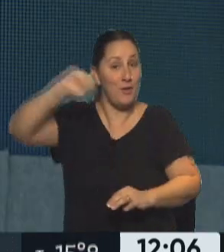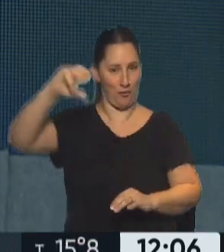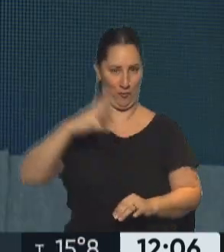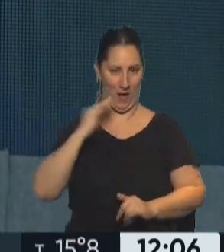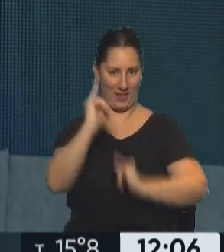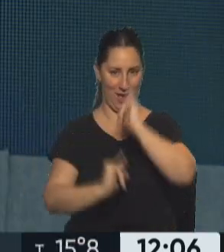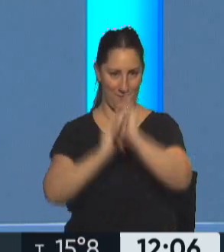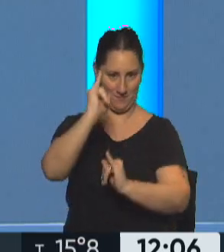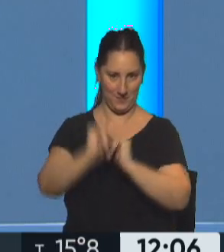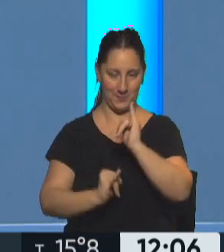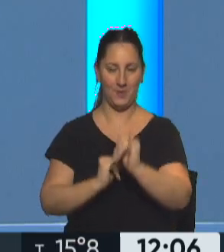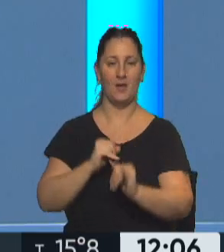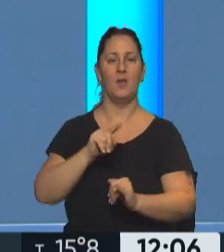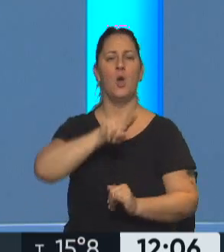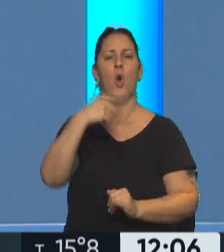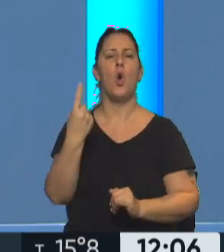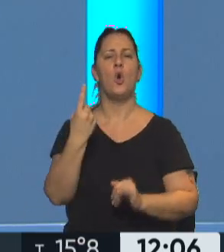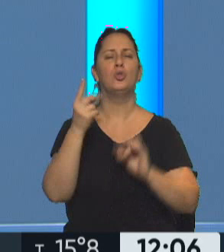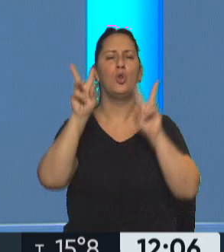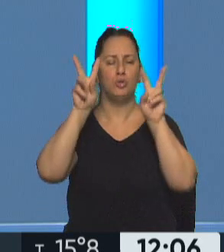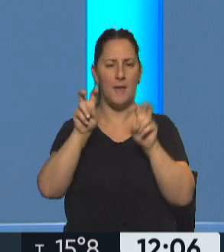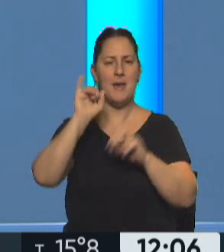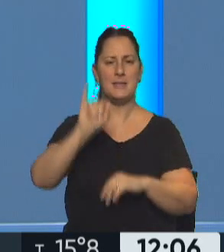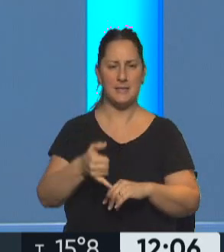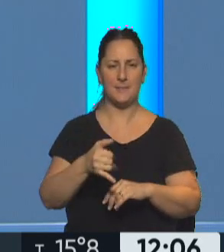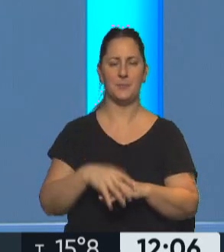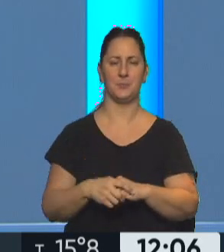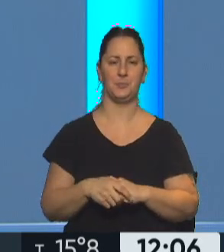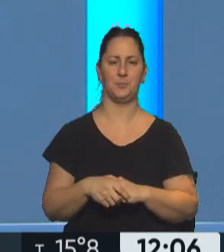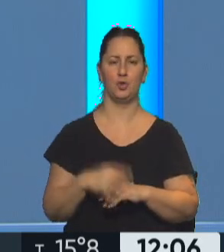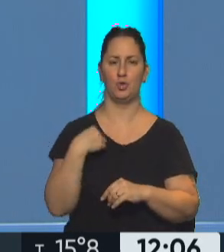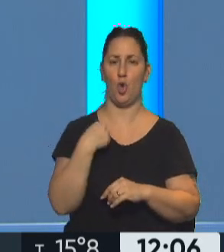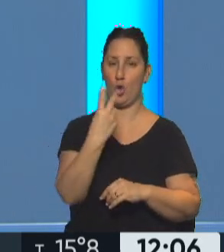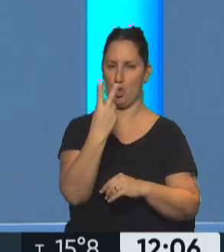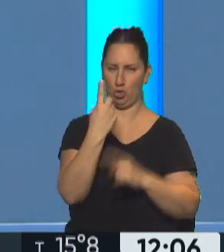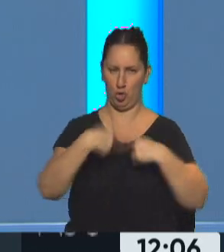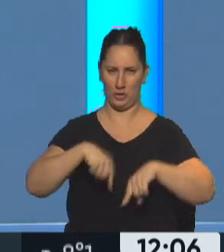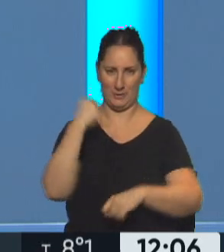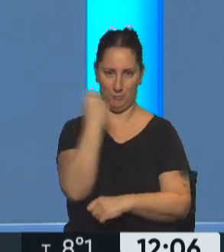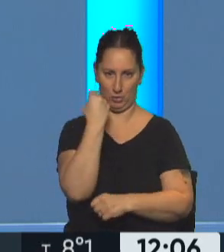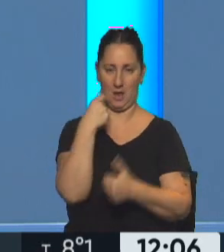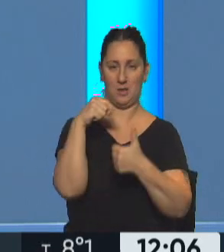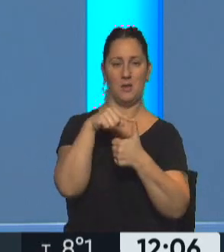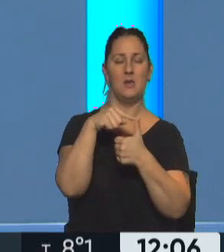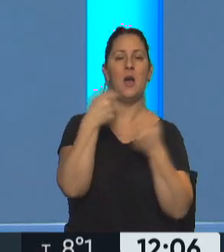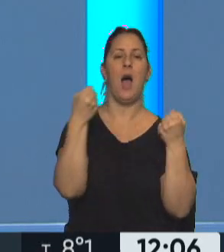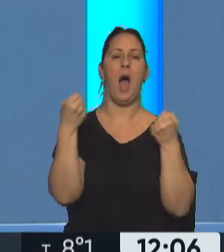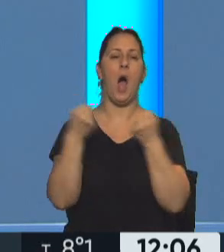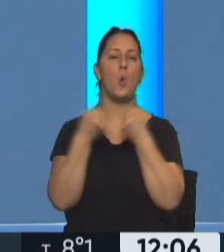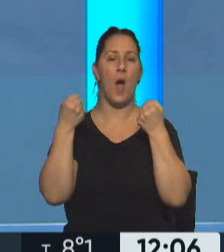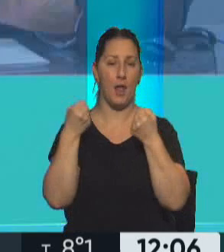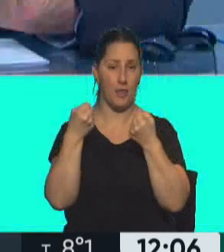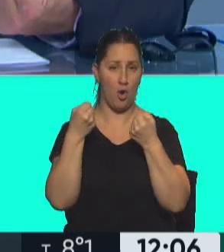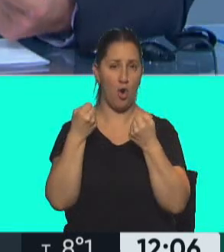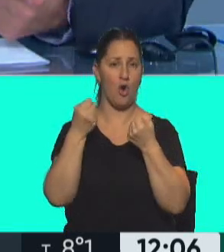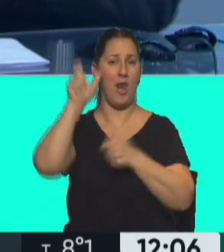conocen. Los otros planos sí, hubo, y ahí yo te destaco 2 aspectos. Uno, el acuerdo que ya anticipó, que ya